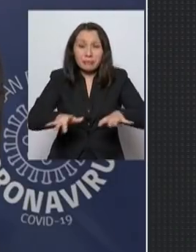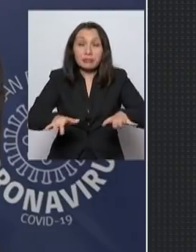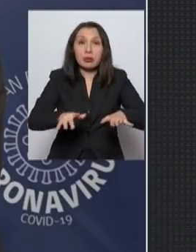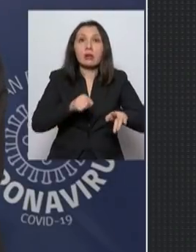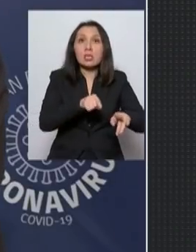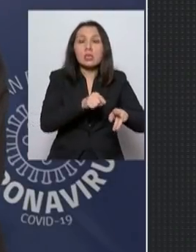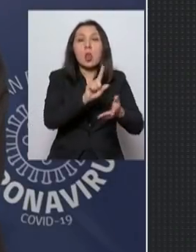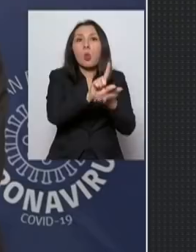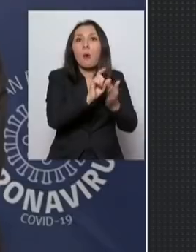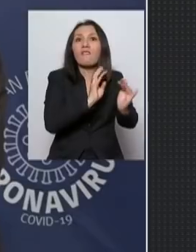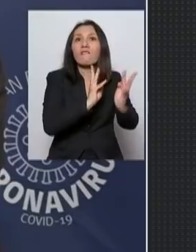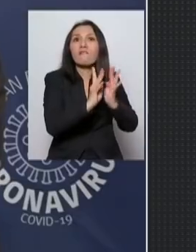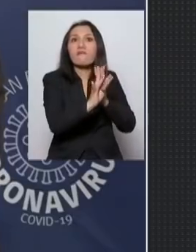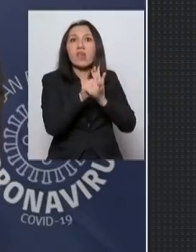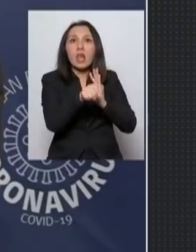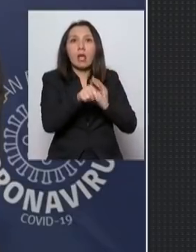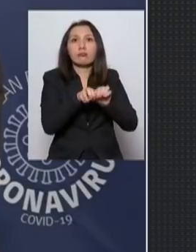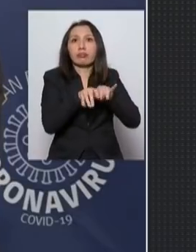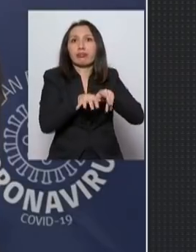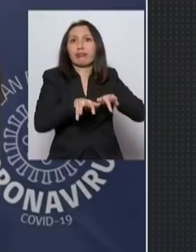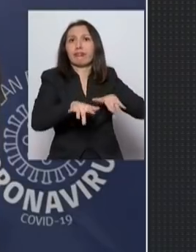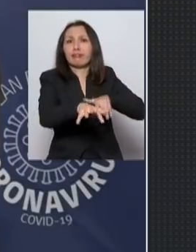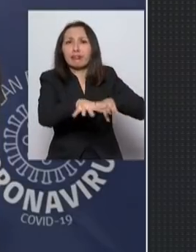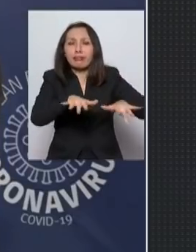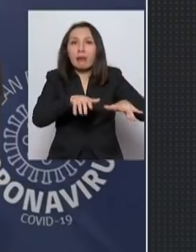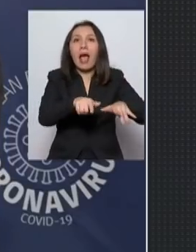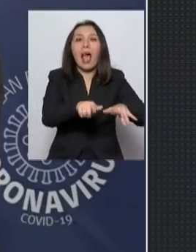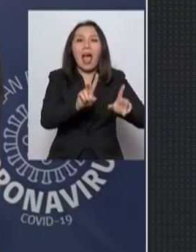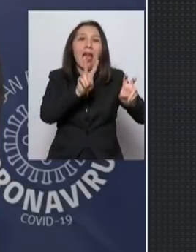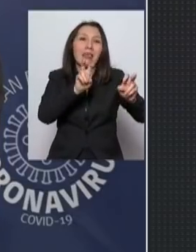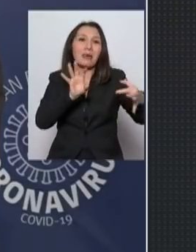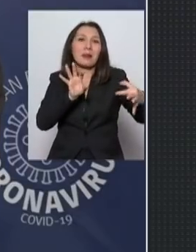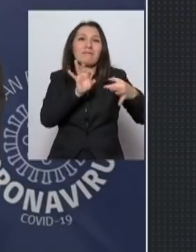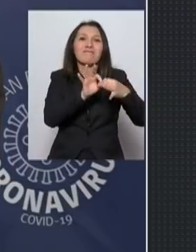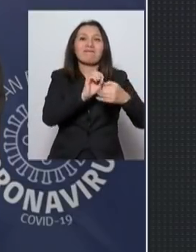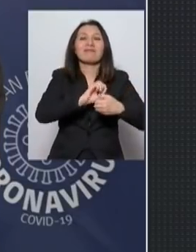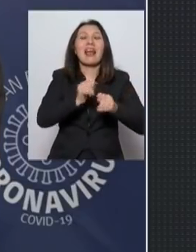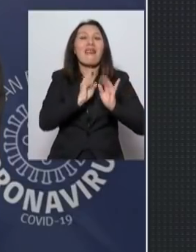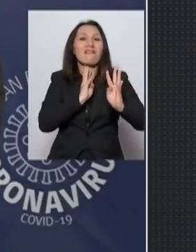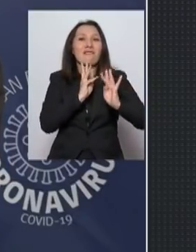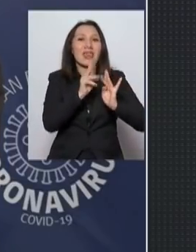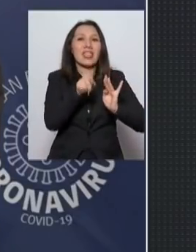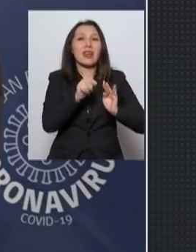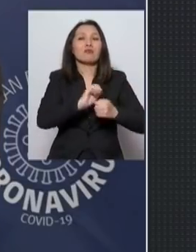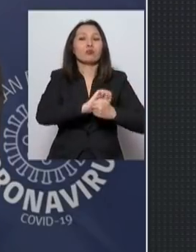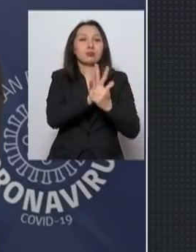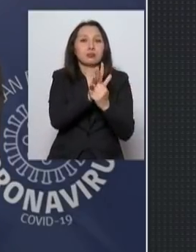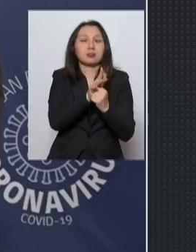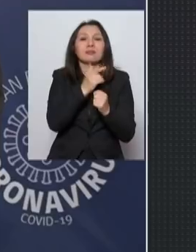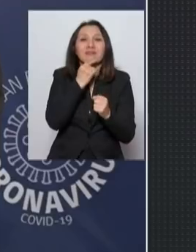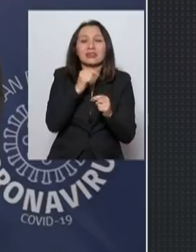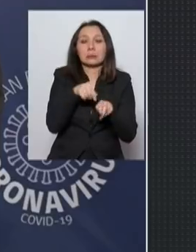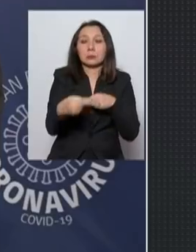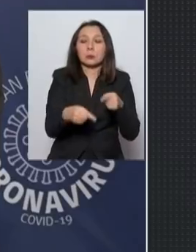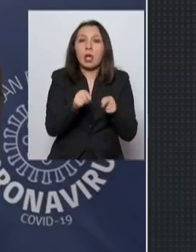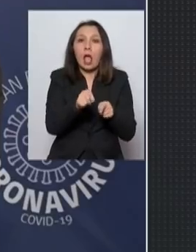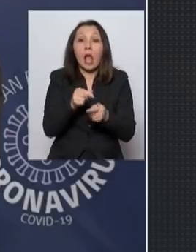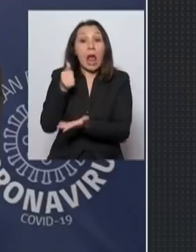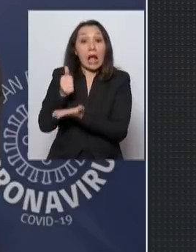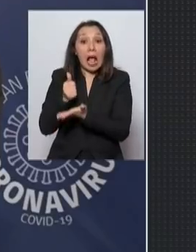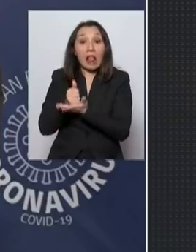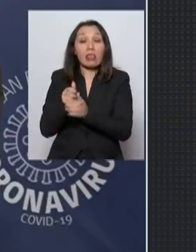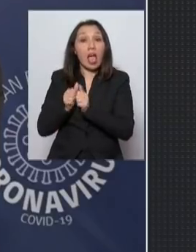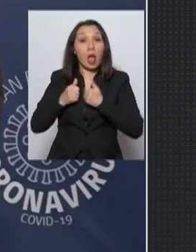esa densidad de casos en relación a una actividad particular, una feria libre en este caso, se pueden tomar por el alcalde y